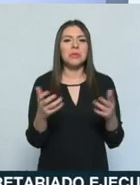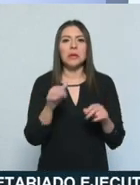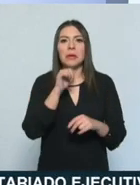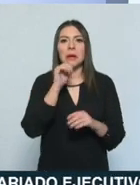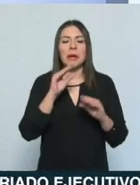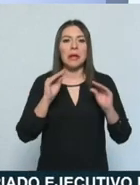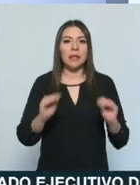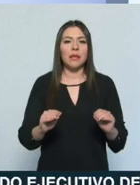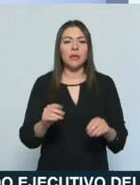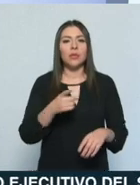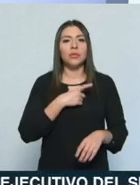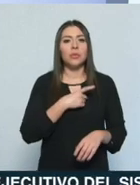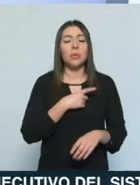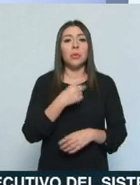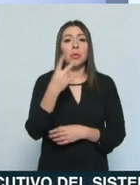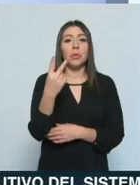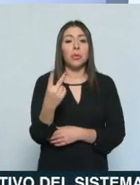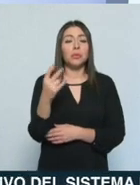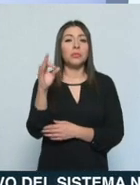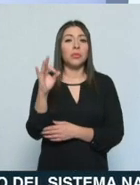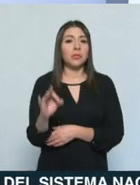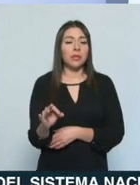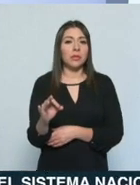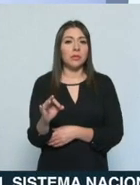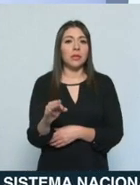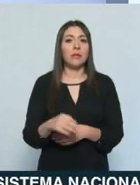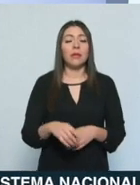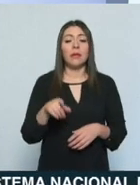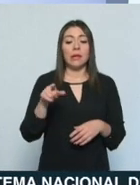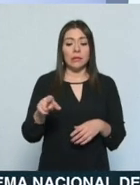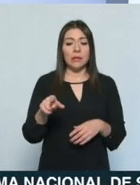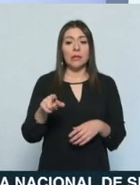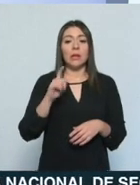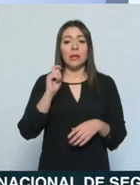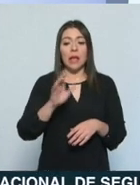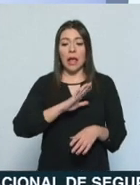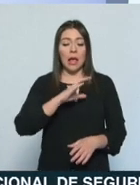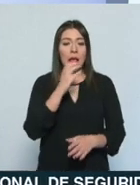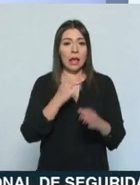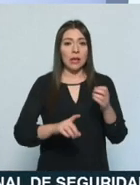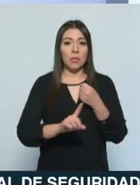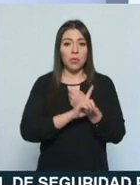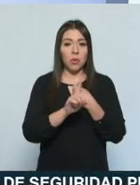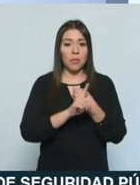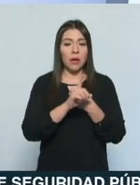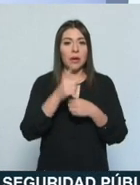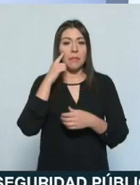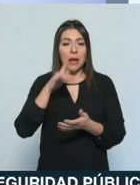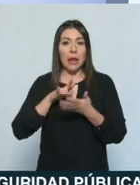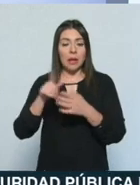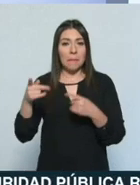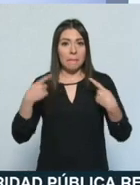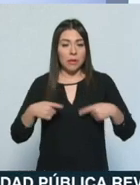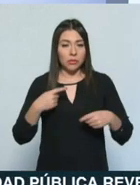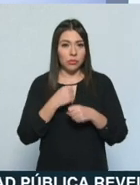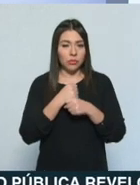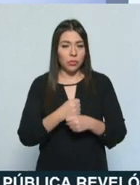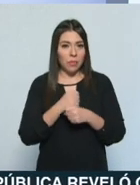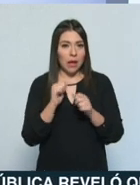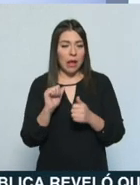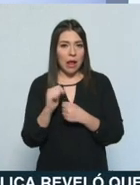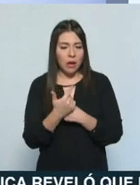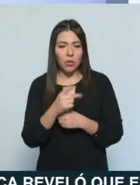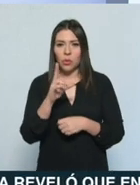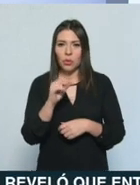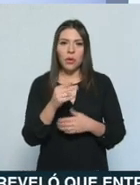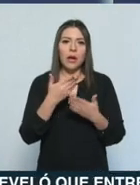¿no? Entonces solamente el 2% no quiere decir que termine resolviéndose a favor de la víctima, simplemente inician el proceso.